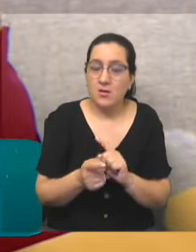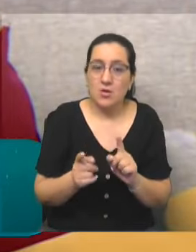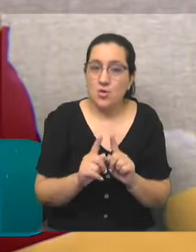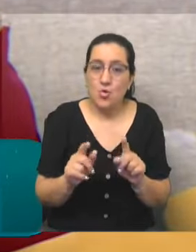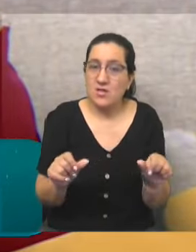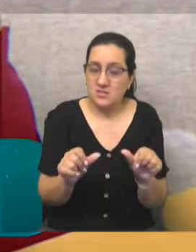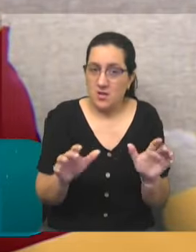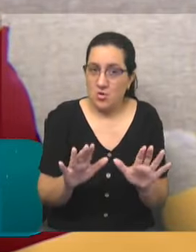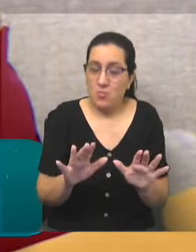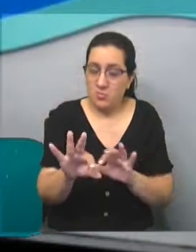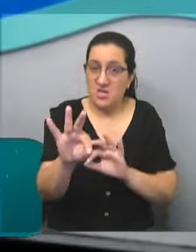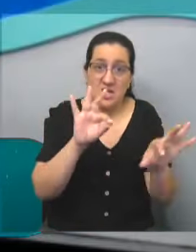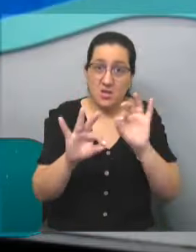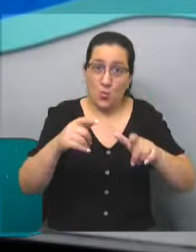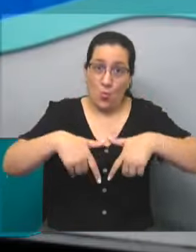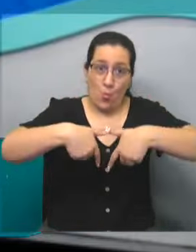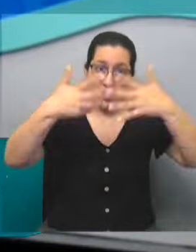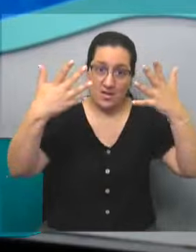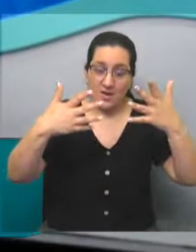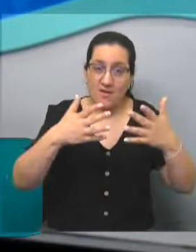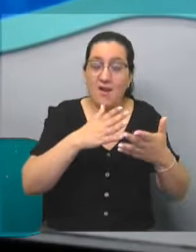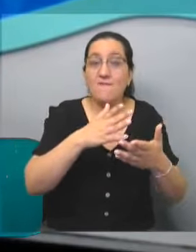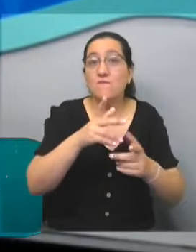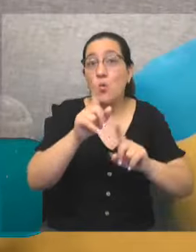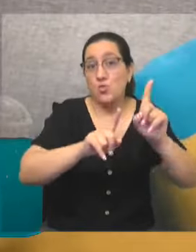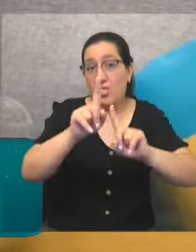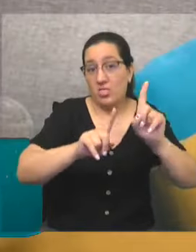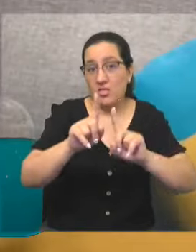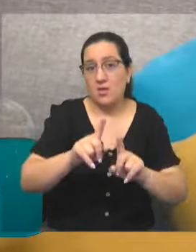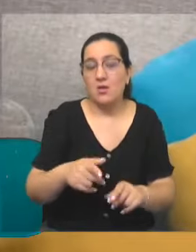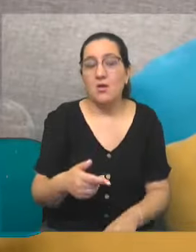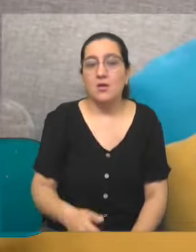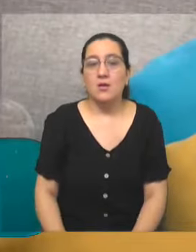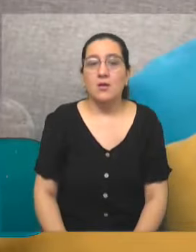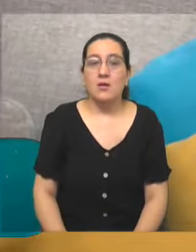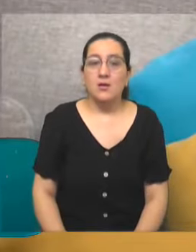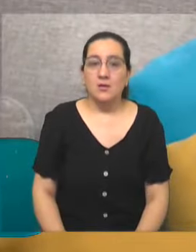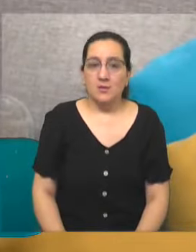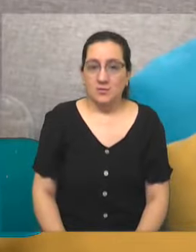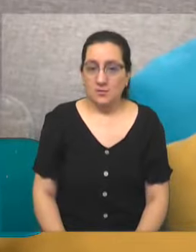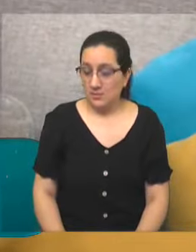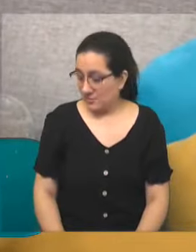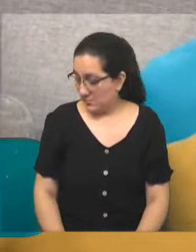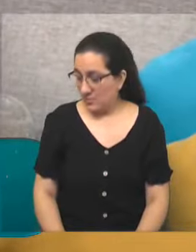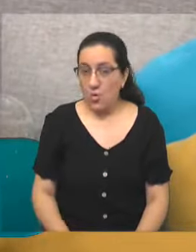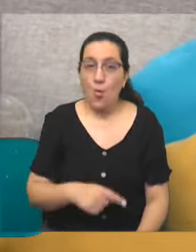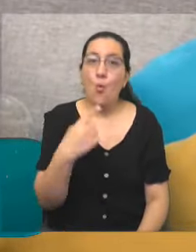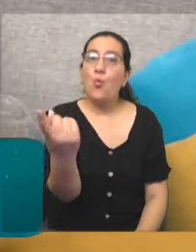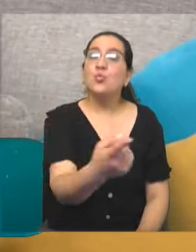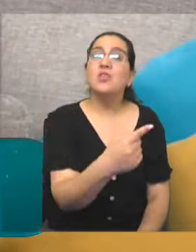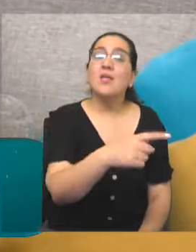podés elegir cualquier facultad. Y les pregunto a ustedes, me cambio, mira, Fito. Cambiame. Cambio mi modo. ¿Ustedes qué